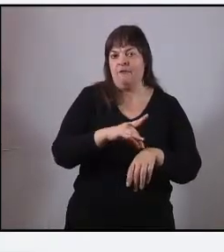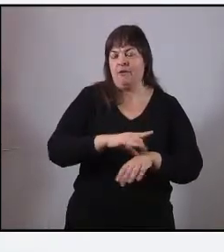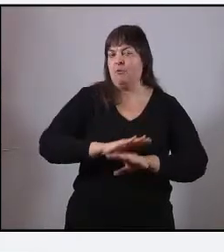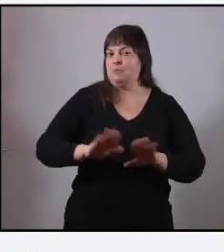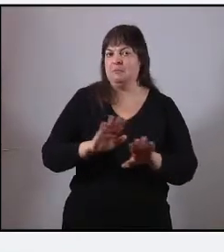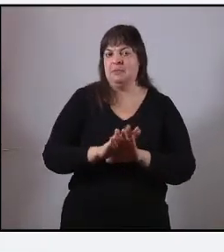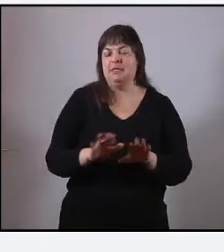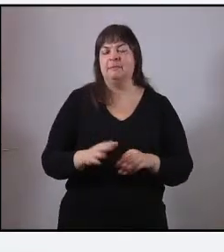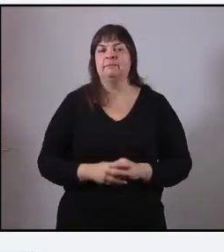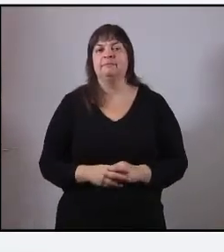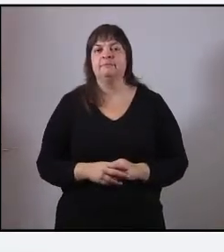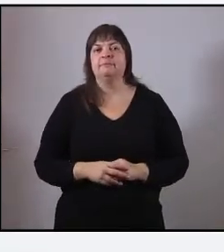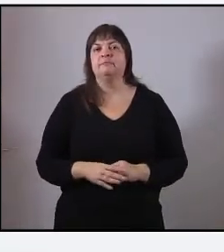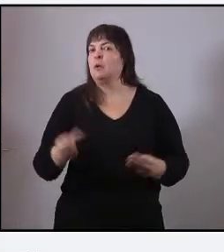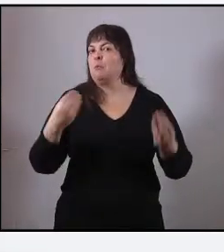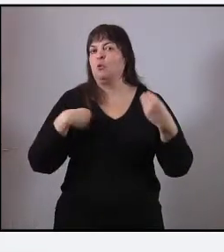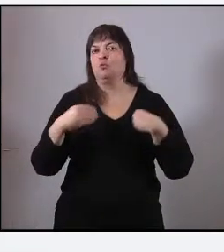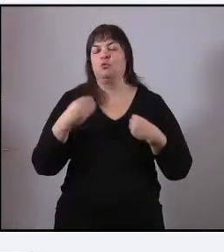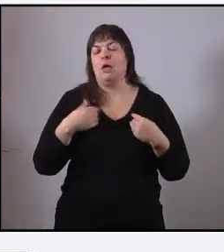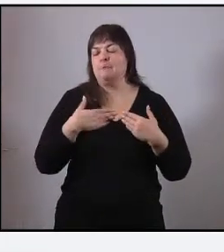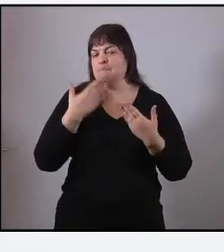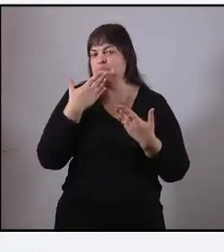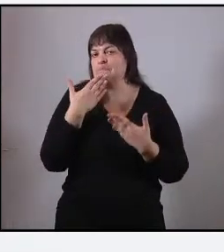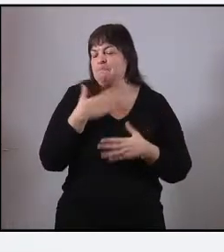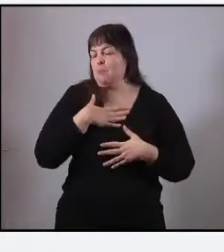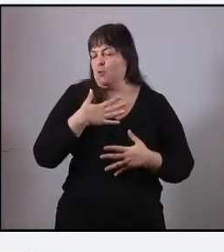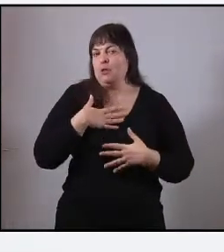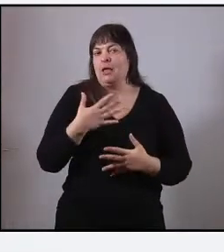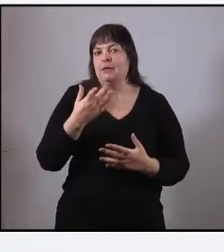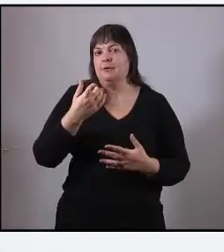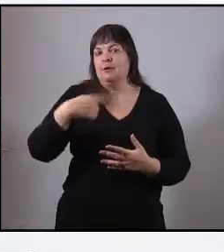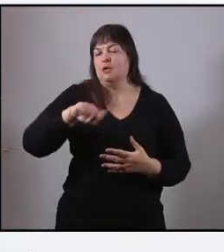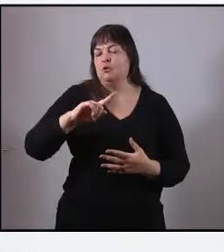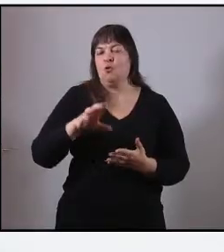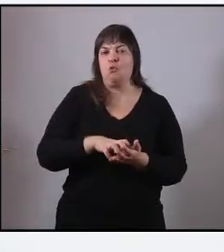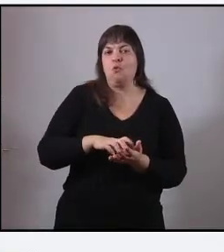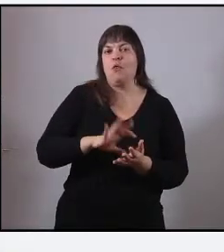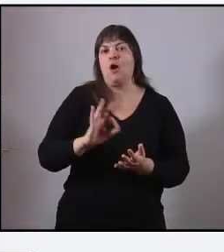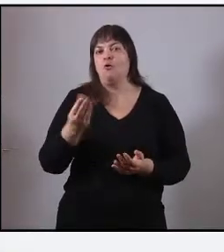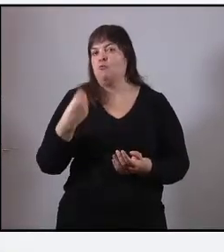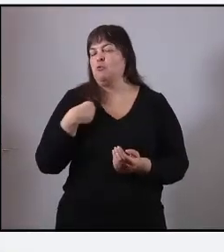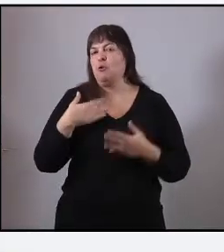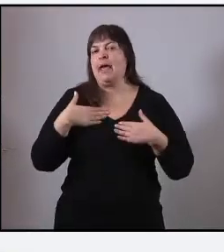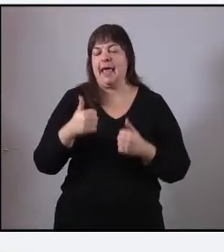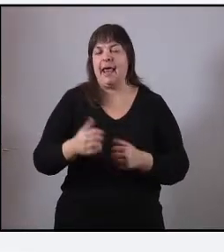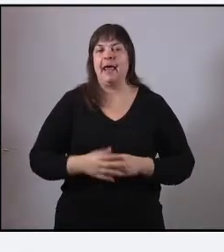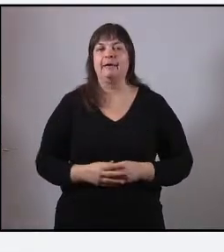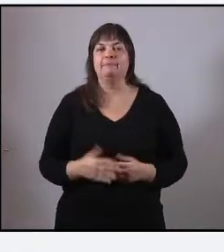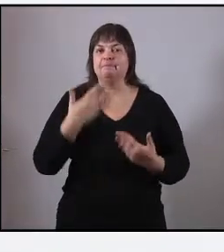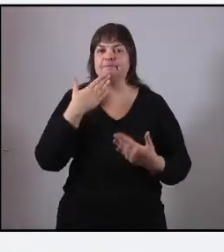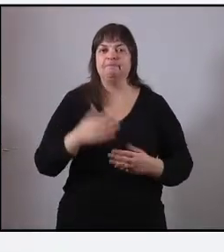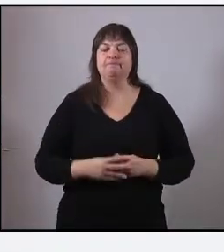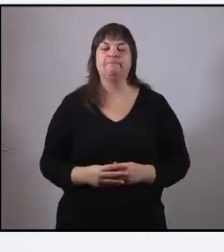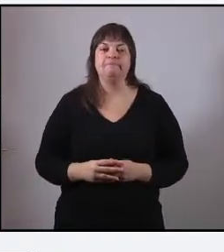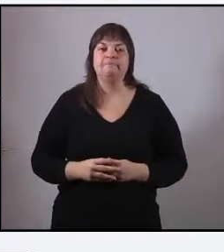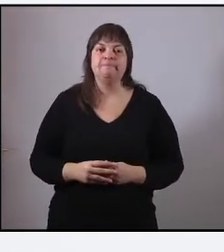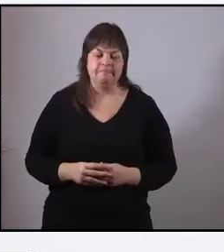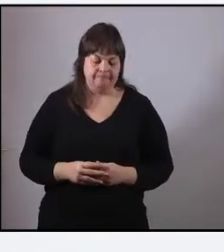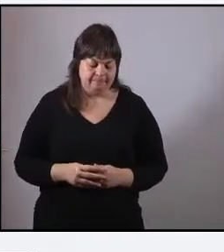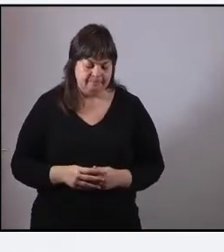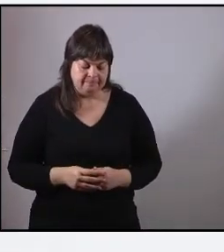mi parte, quedo a su disposición para cualquier duda o cuestión que deseen formular. Gracias.